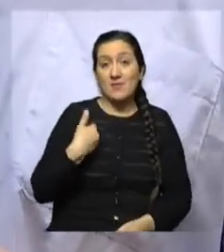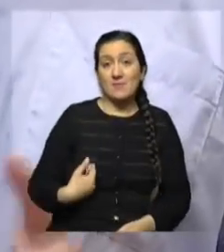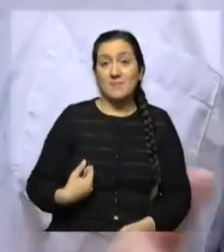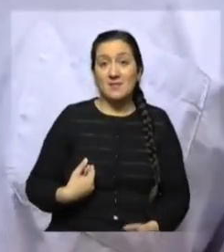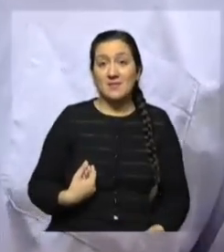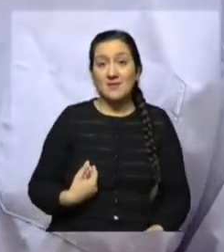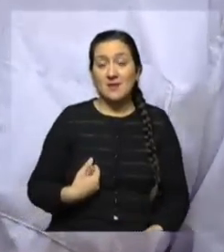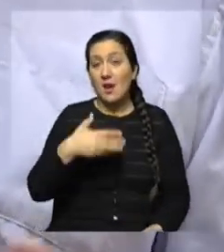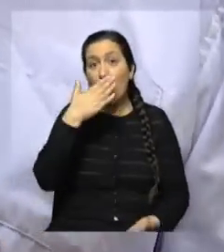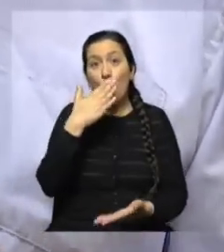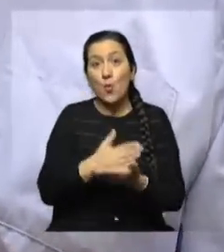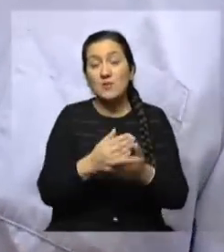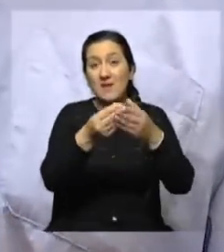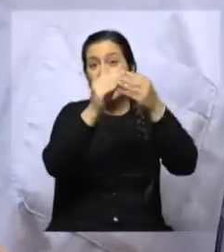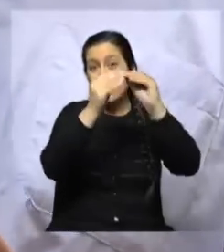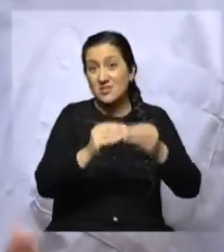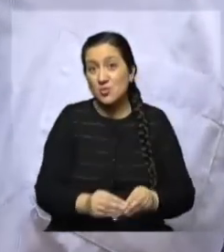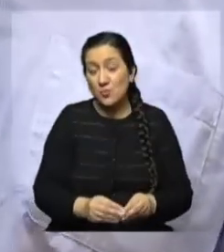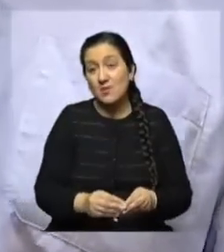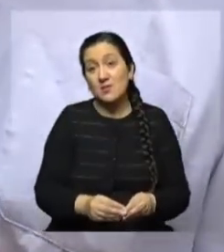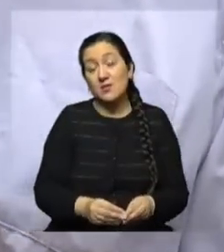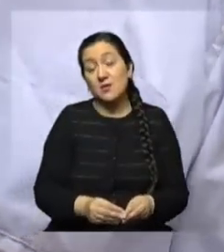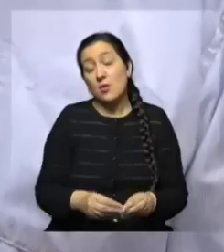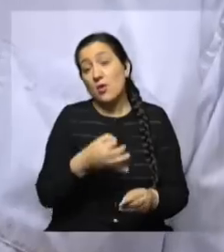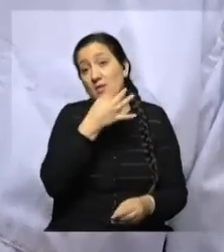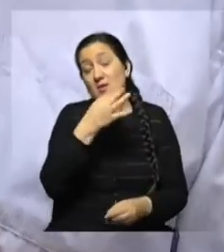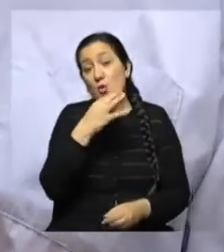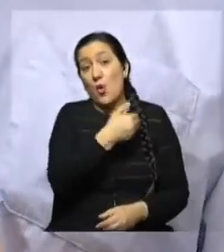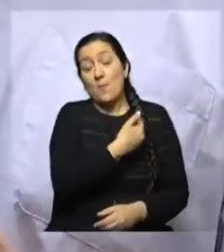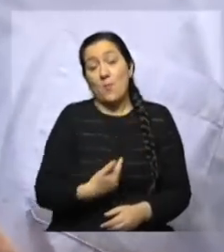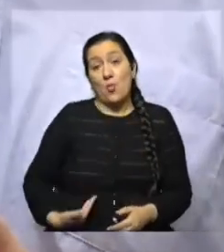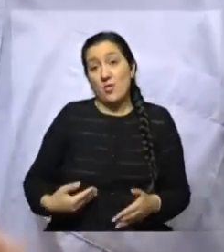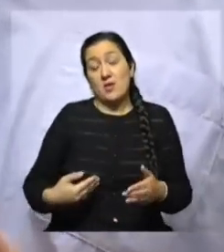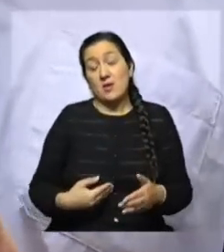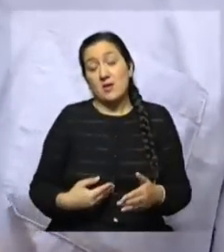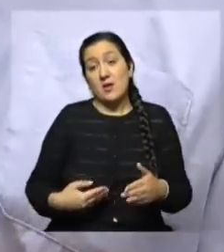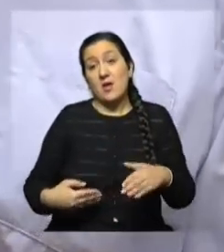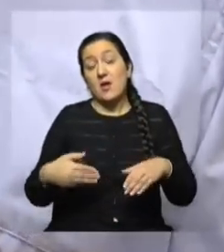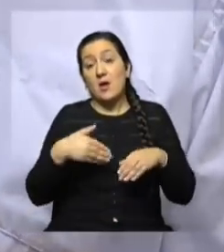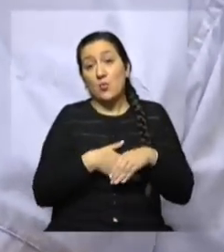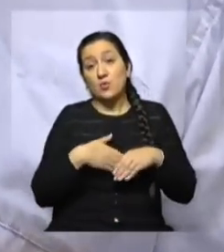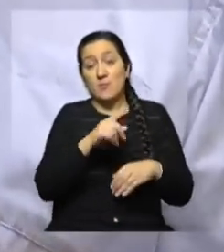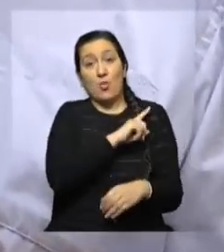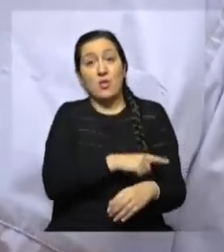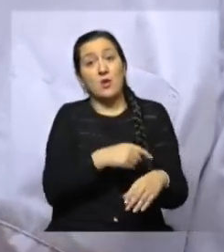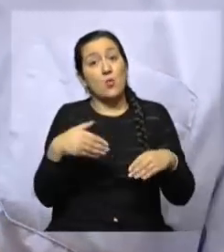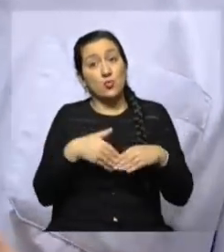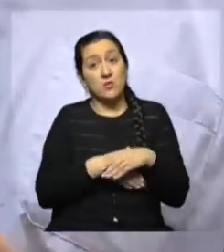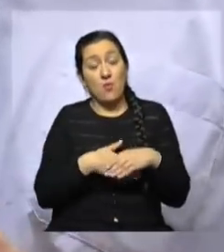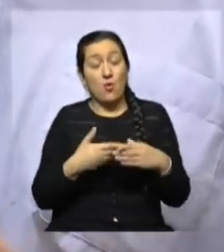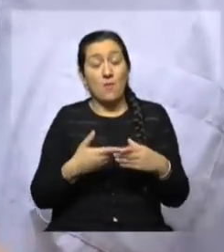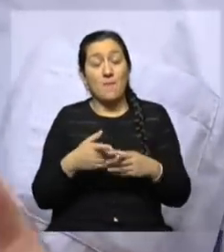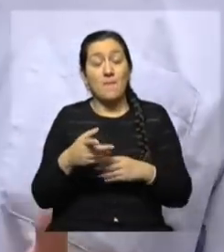en la última rendición de cuentas el mensaje que envió El Poder Ejecutivo en cuanto a recursos para la universidad de la República